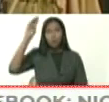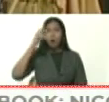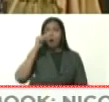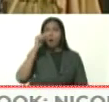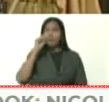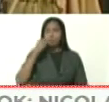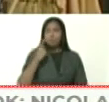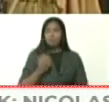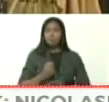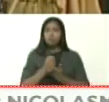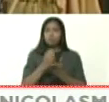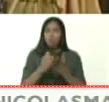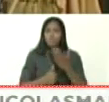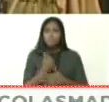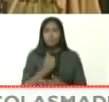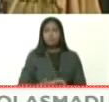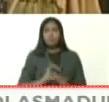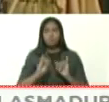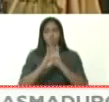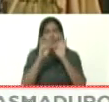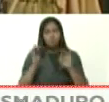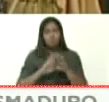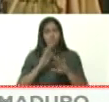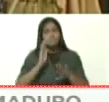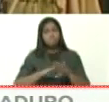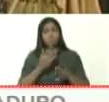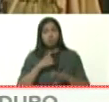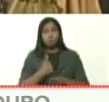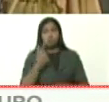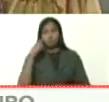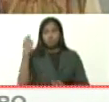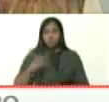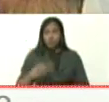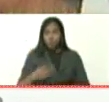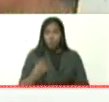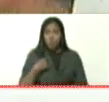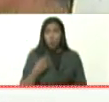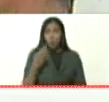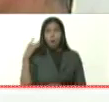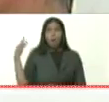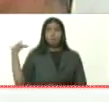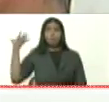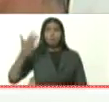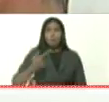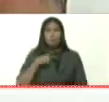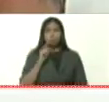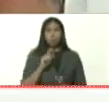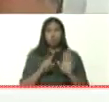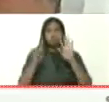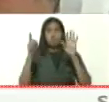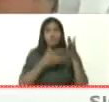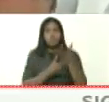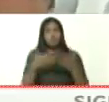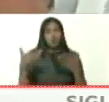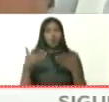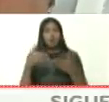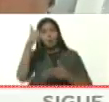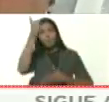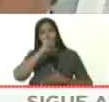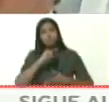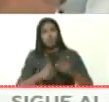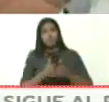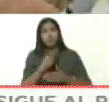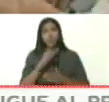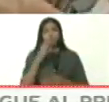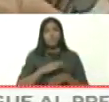Alvarado, consolidar la cifra, porque estoy seguro que hace tiempo, hace mucho tiempo, pasamos los 6 millones de